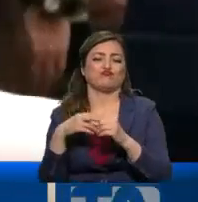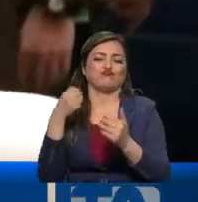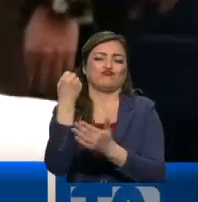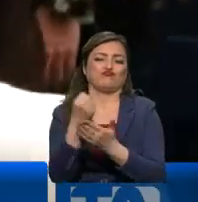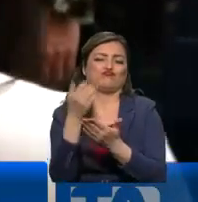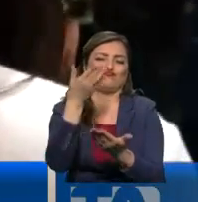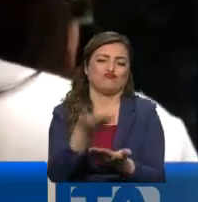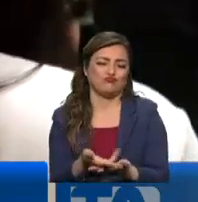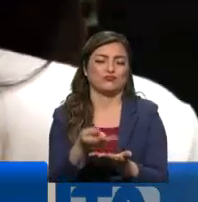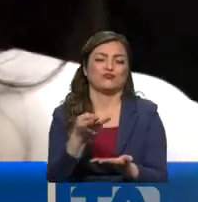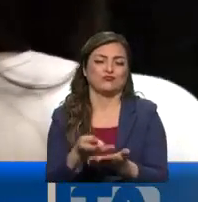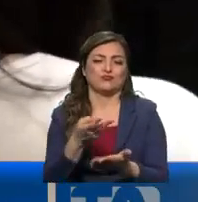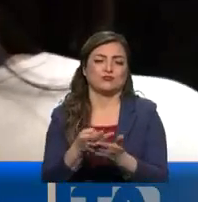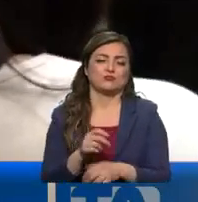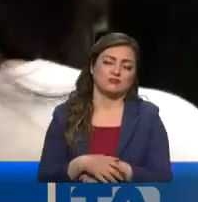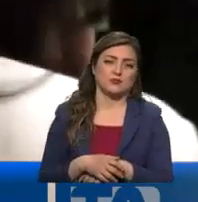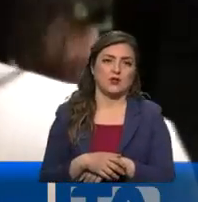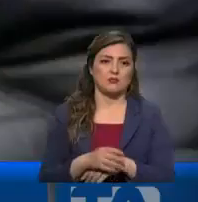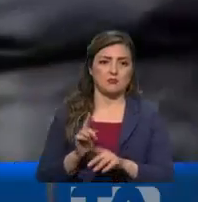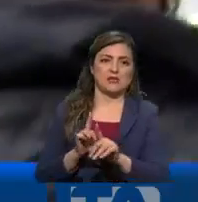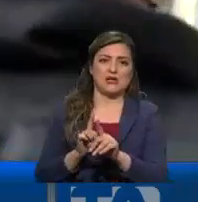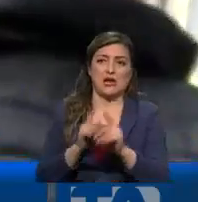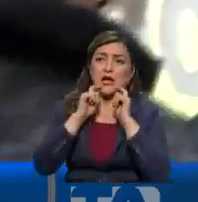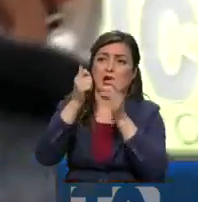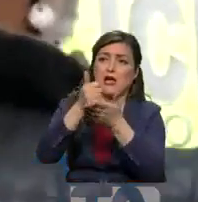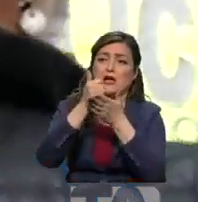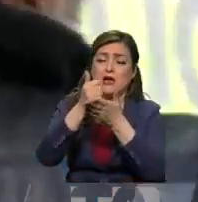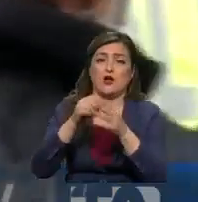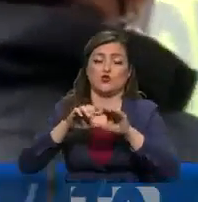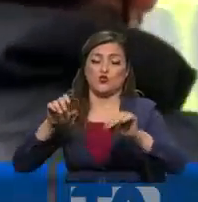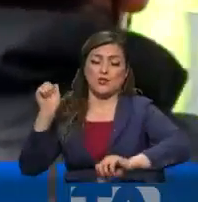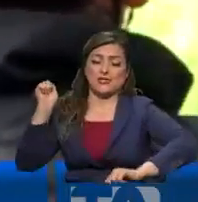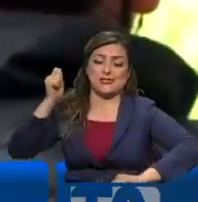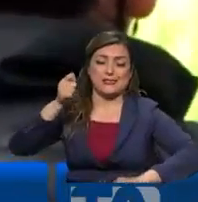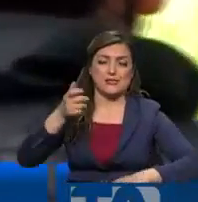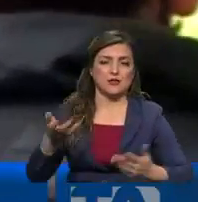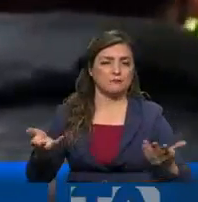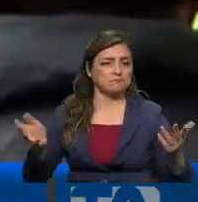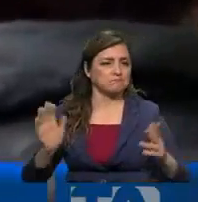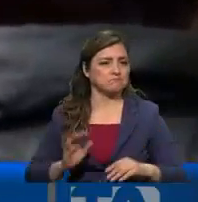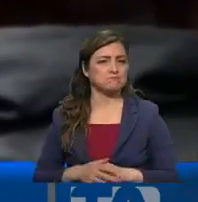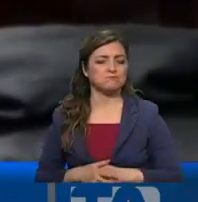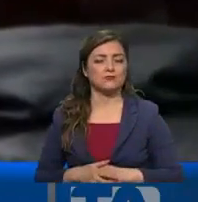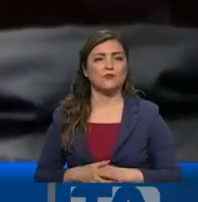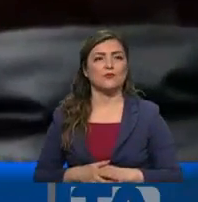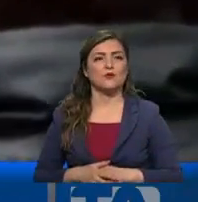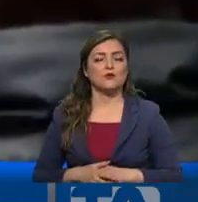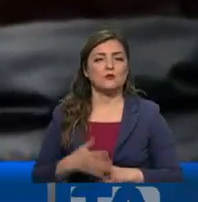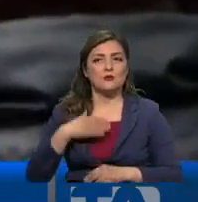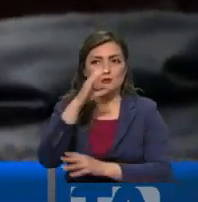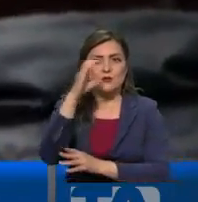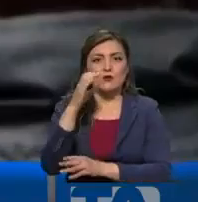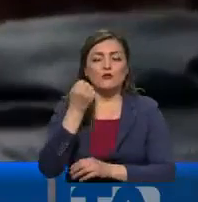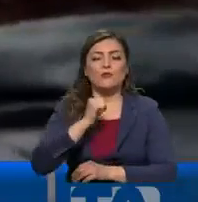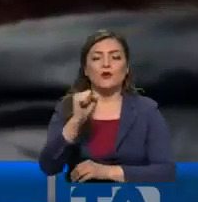auxilio y el detrás le venía persiguiendo con un tubo de fierro. Pues nada, nosotros somos colombianos y yo viajé con el